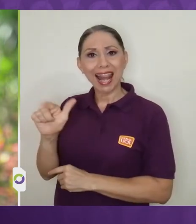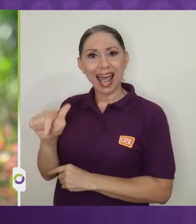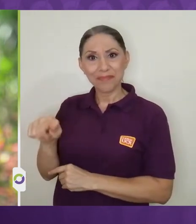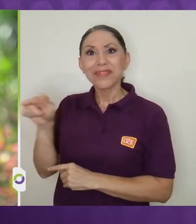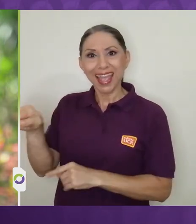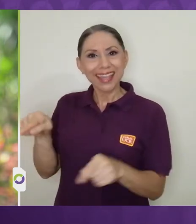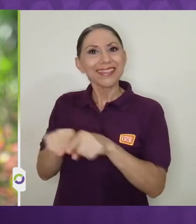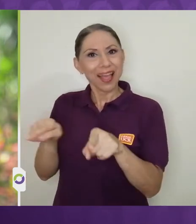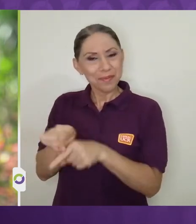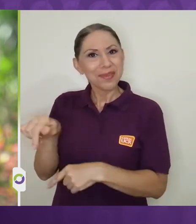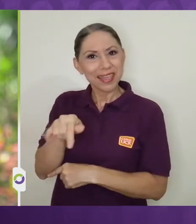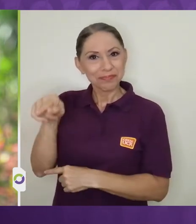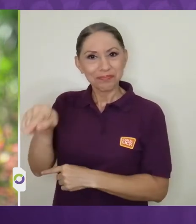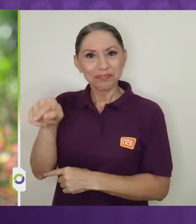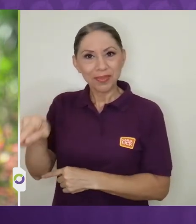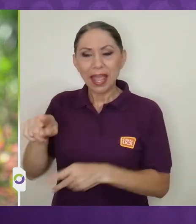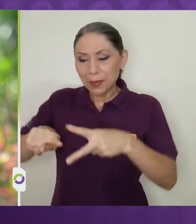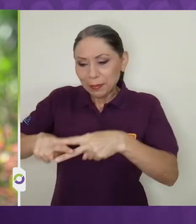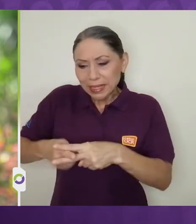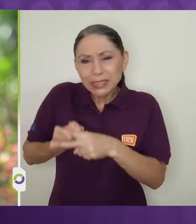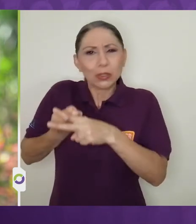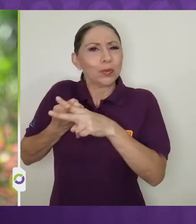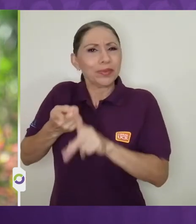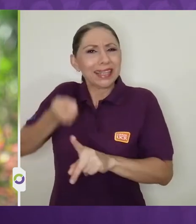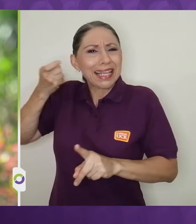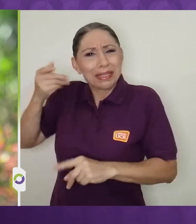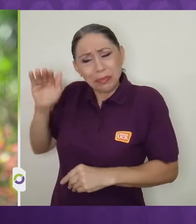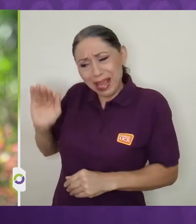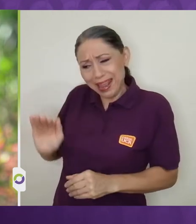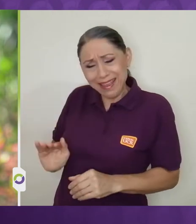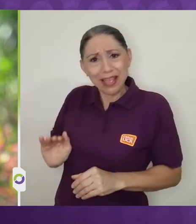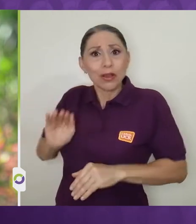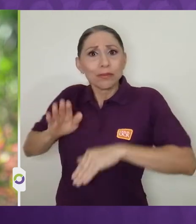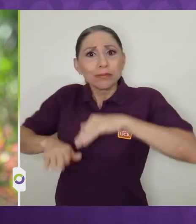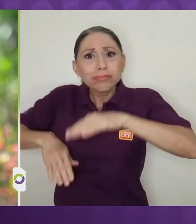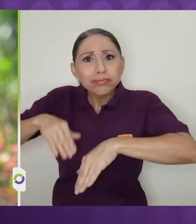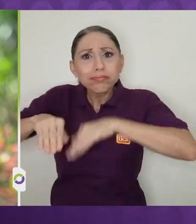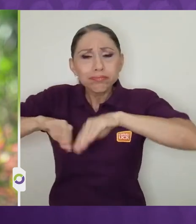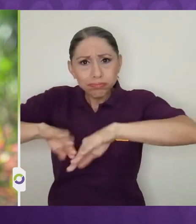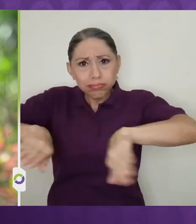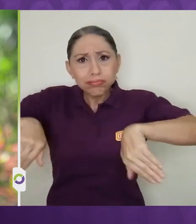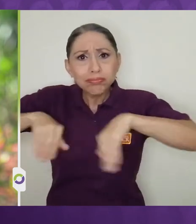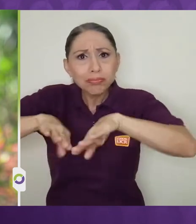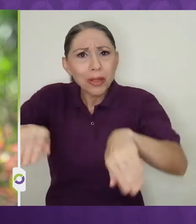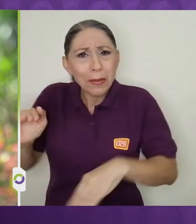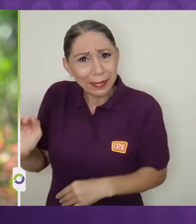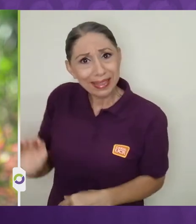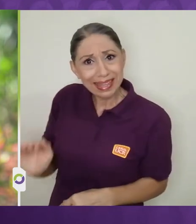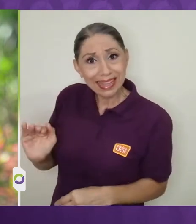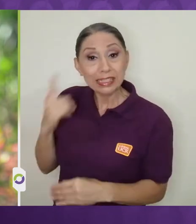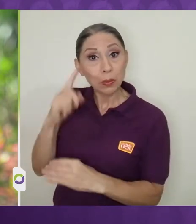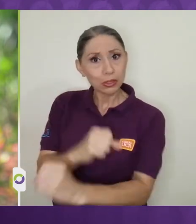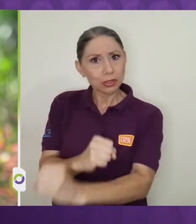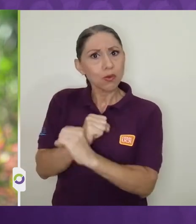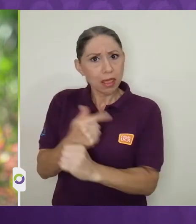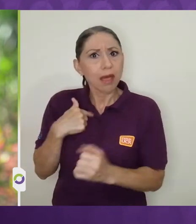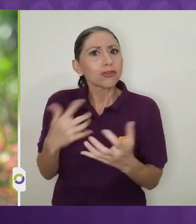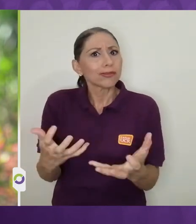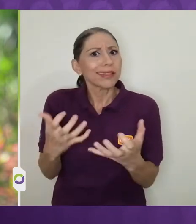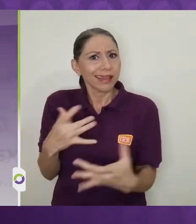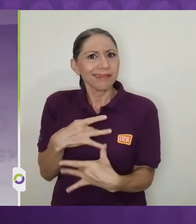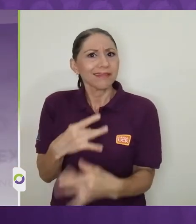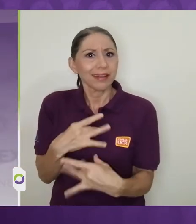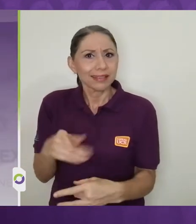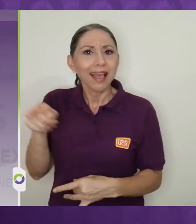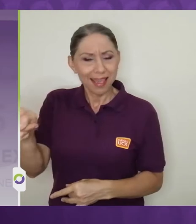entonces a Micaela también le empezó a practicar desde bebé, o sea, de bebitas, porque por seguridad